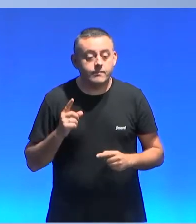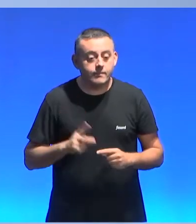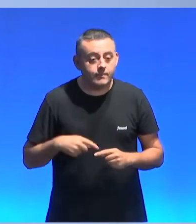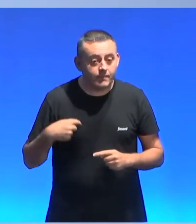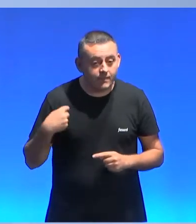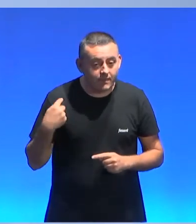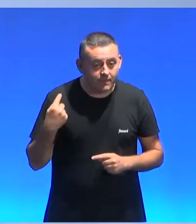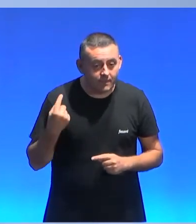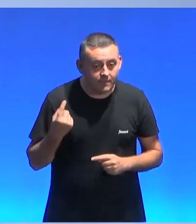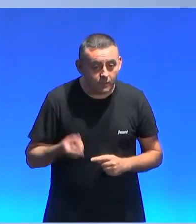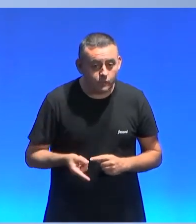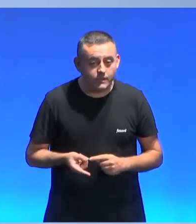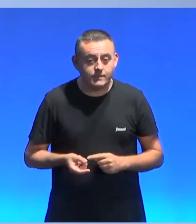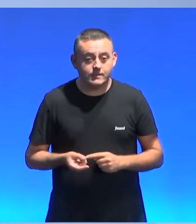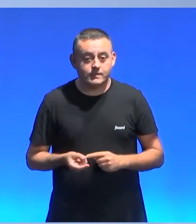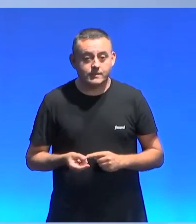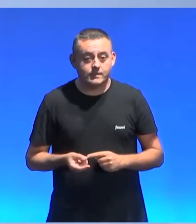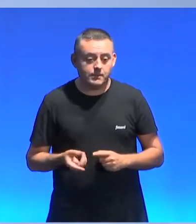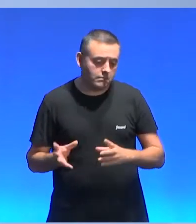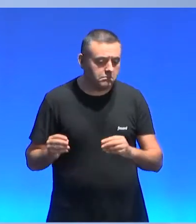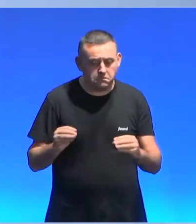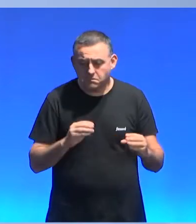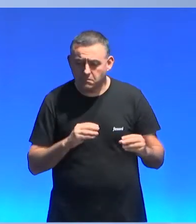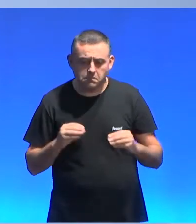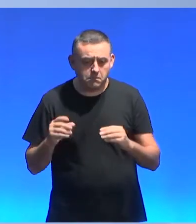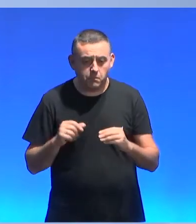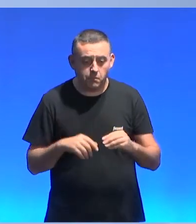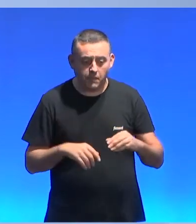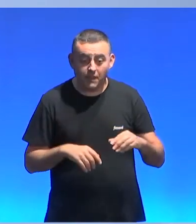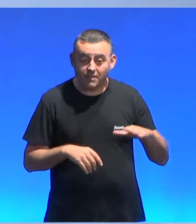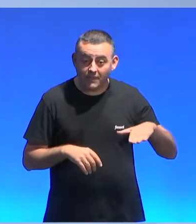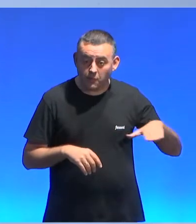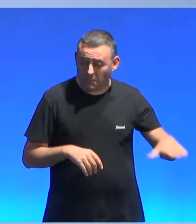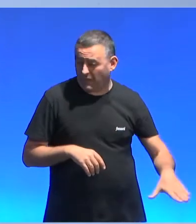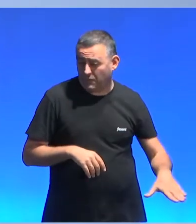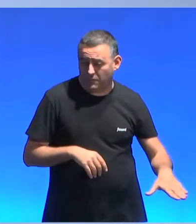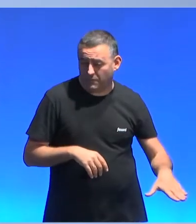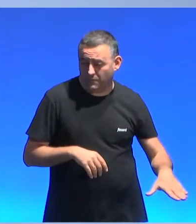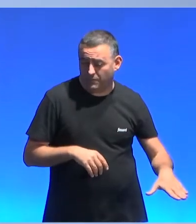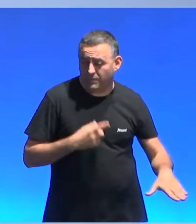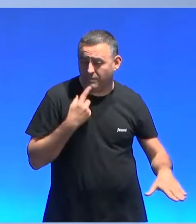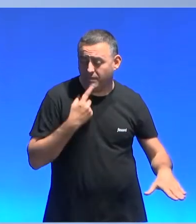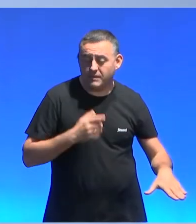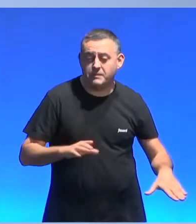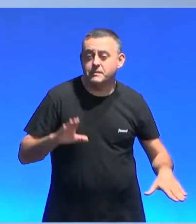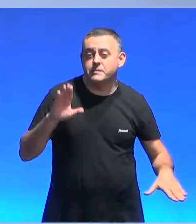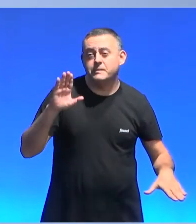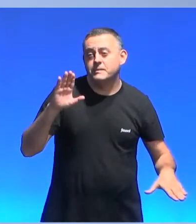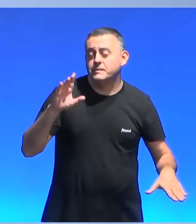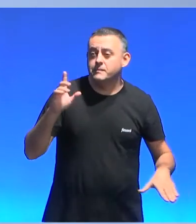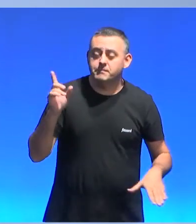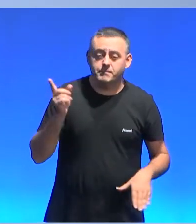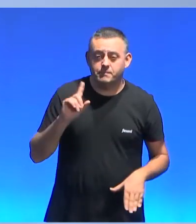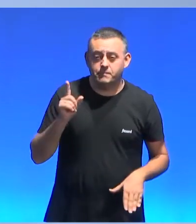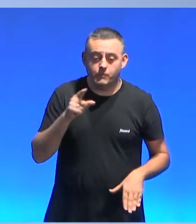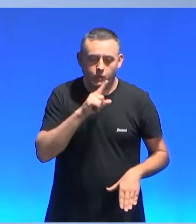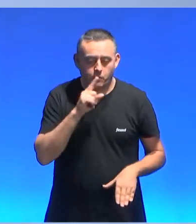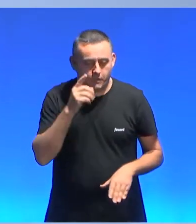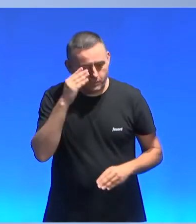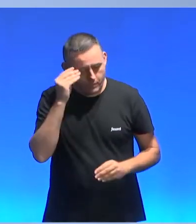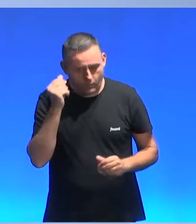el video de esta reunión, dice, yo no estoy de acuerdo, yo creo que los adultos